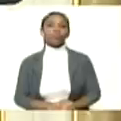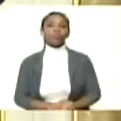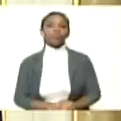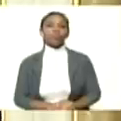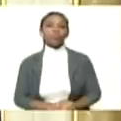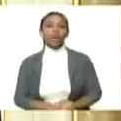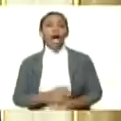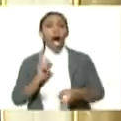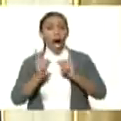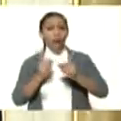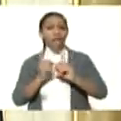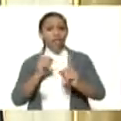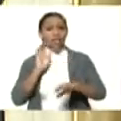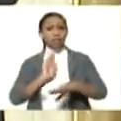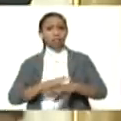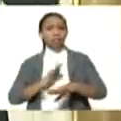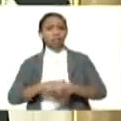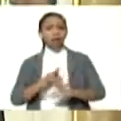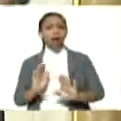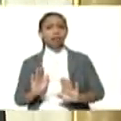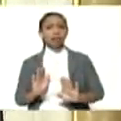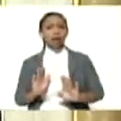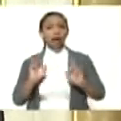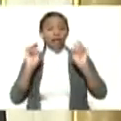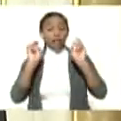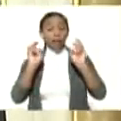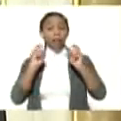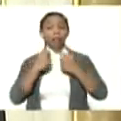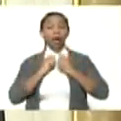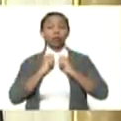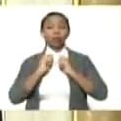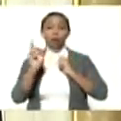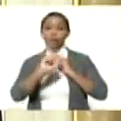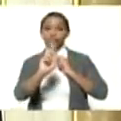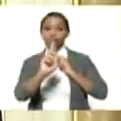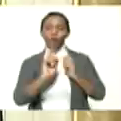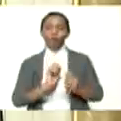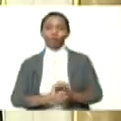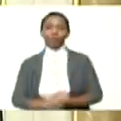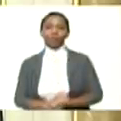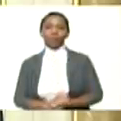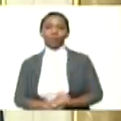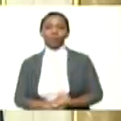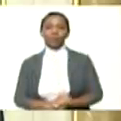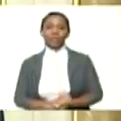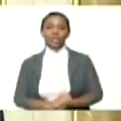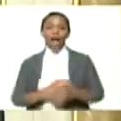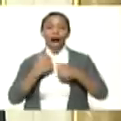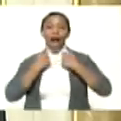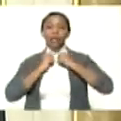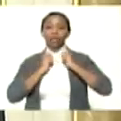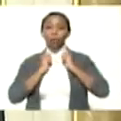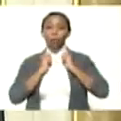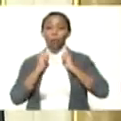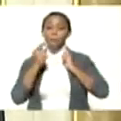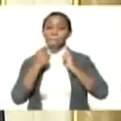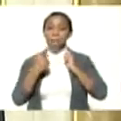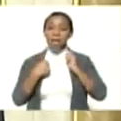A veces sucede. En el caso de Aristóbulo, no, padre Nuba. En el caso de Aristóbulo me